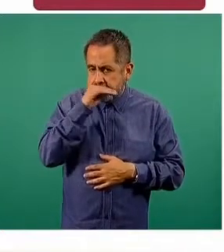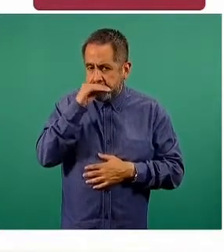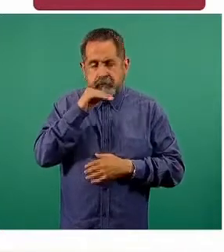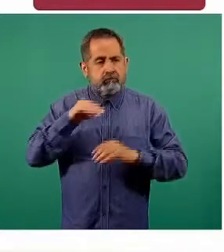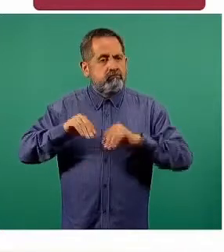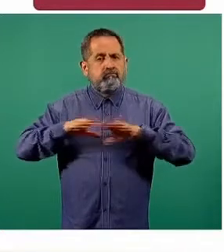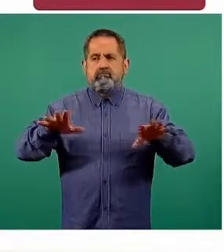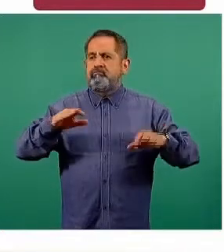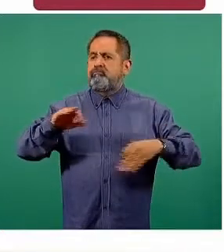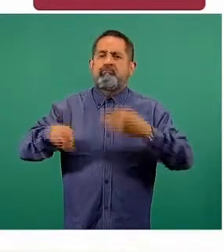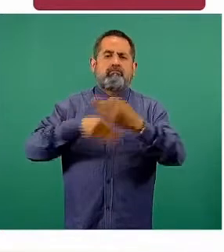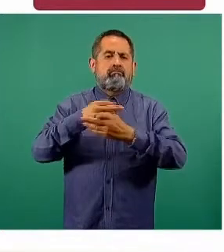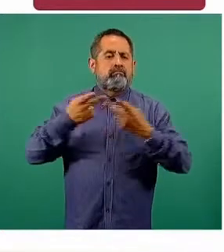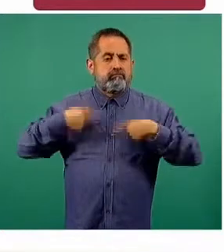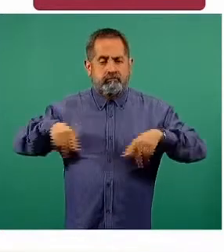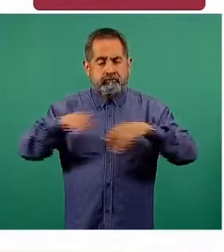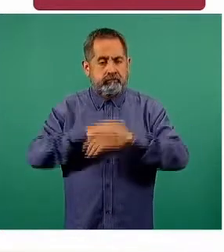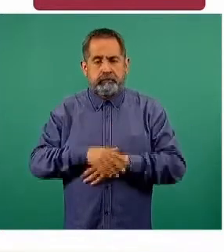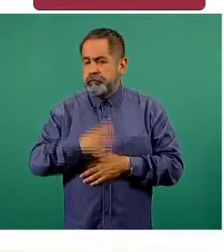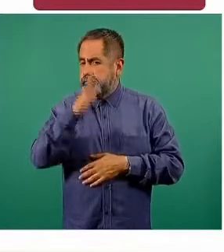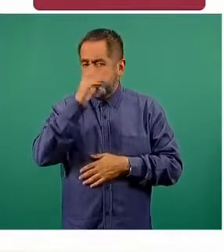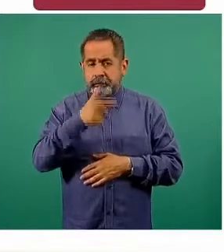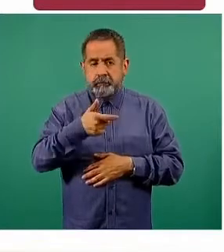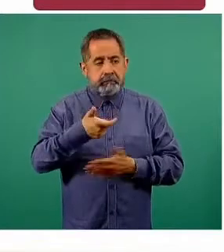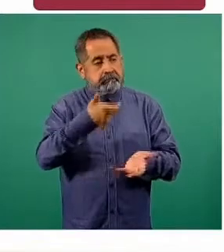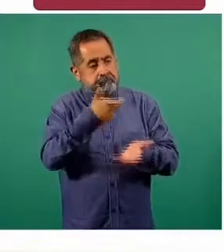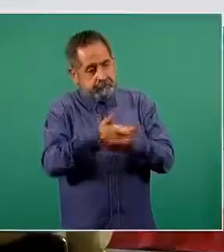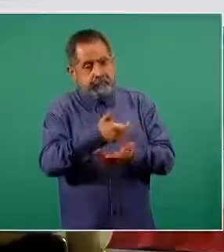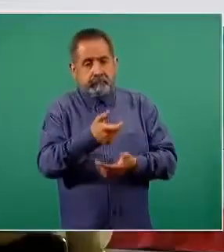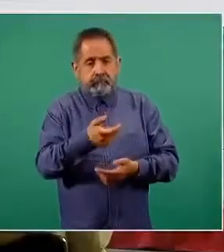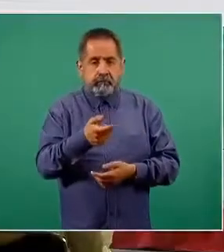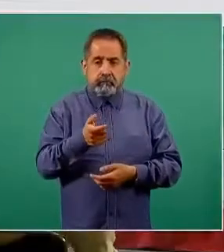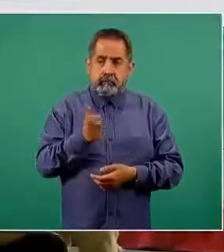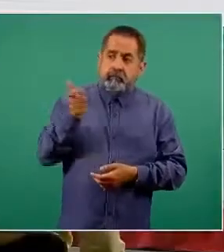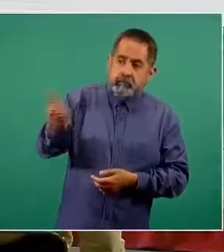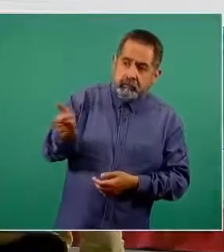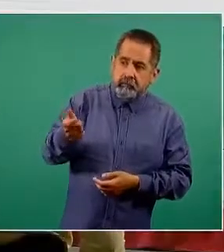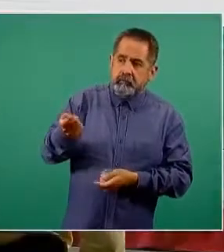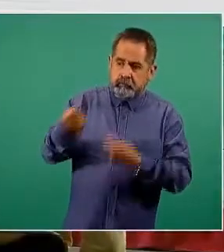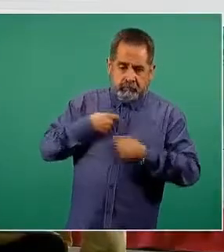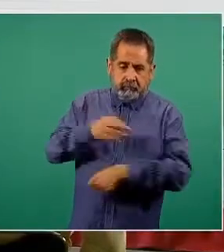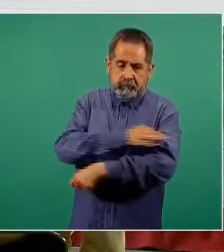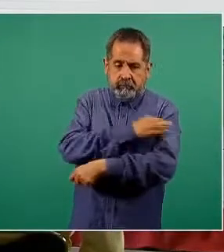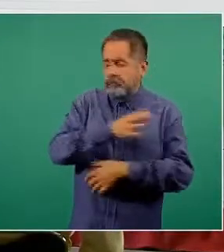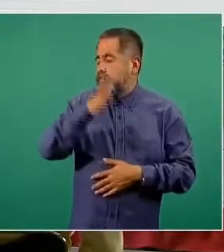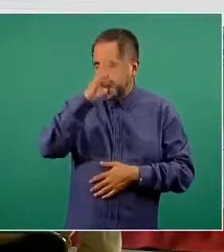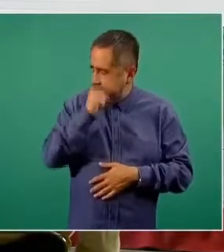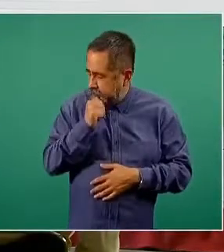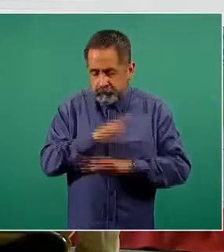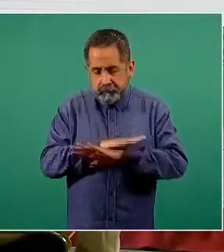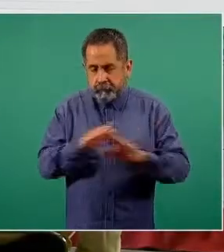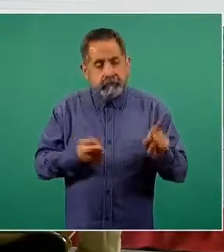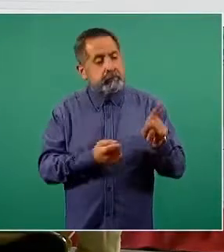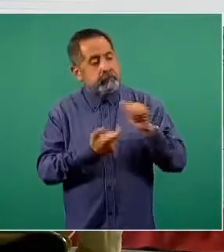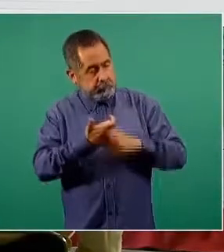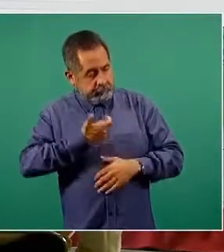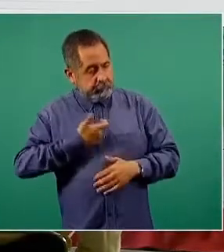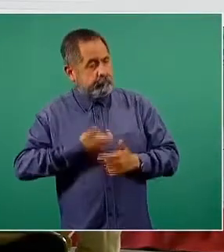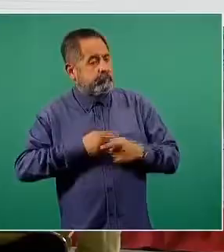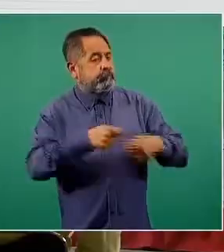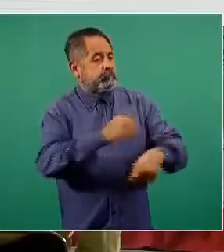de cobertura universal. A nadie se le debe cobrar por tener acceso a las vacunas contra COVID en